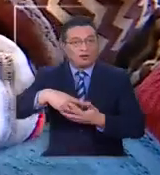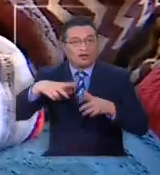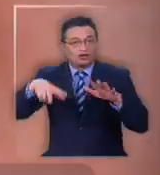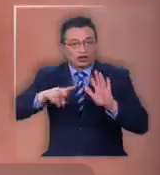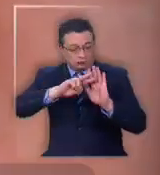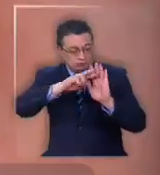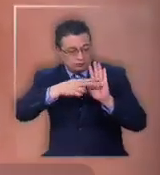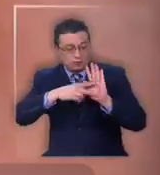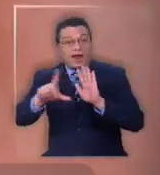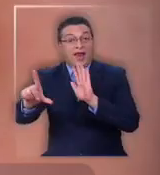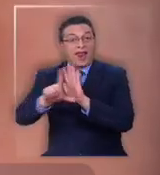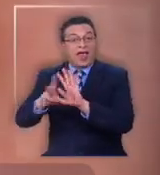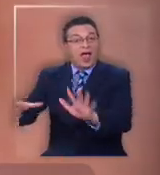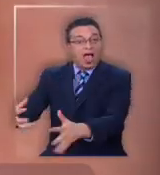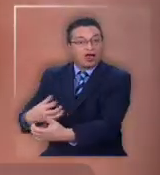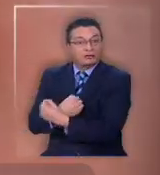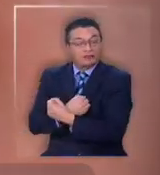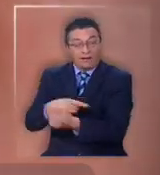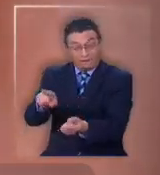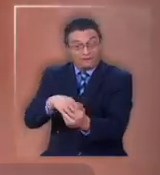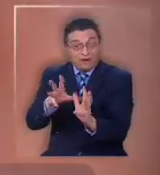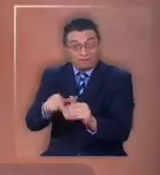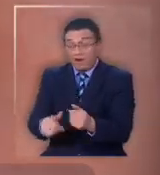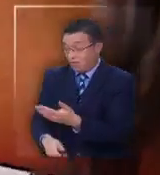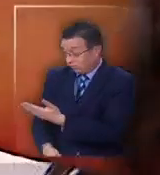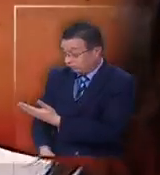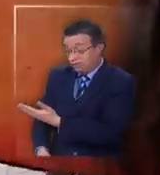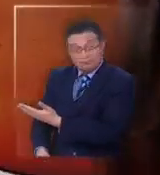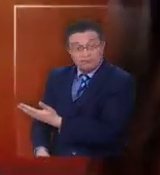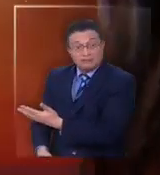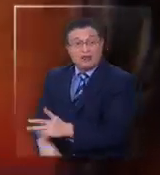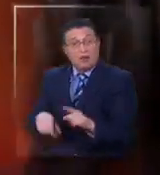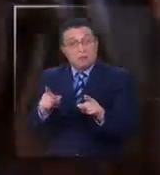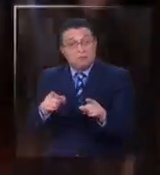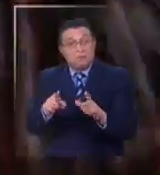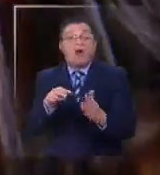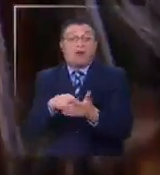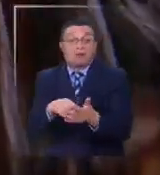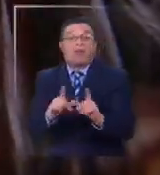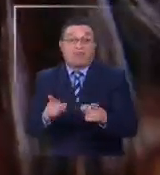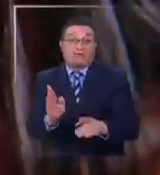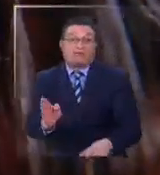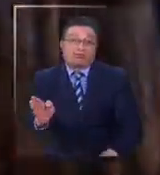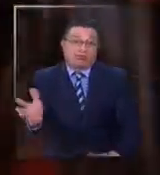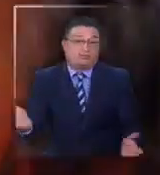modificaciones a la ley de adopciones que familias como la de Rocío deberán seguir esperando.